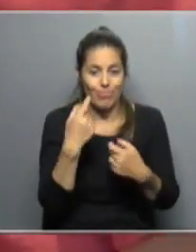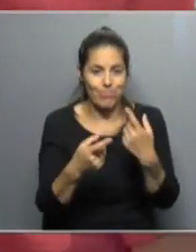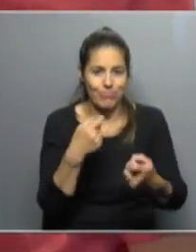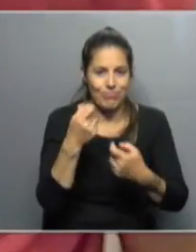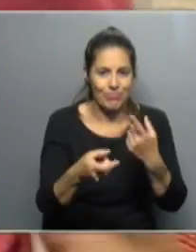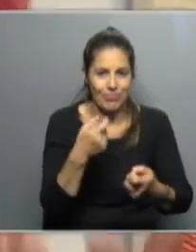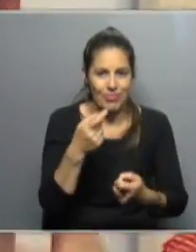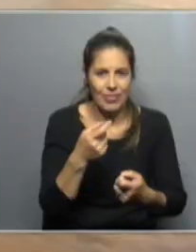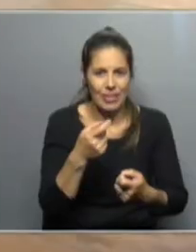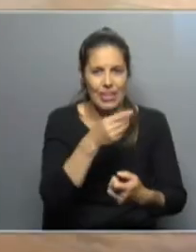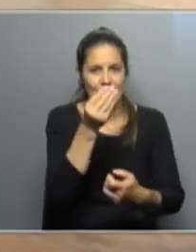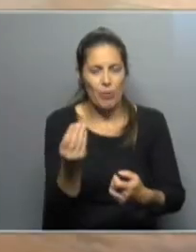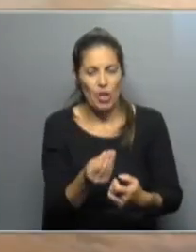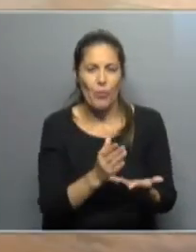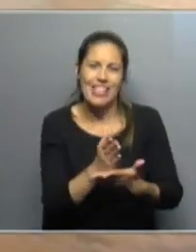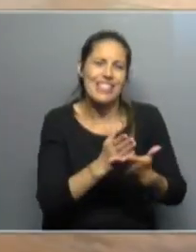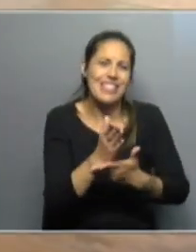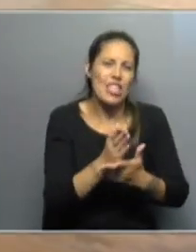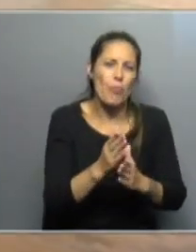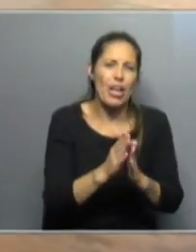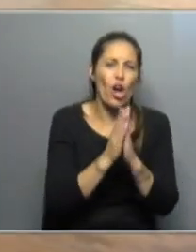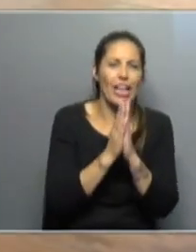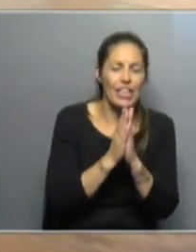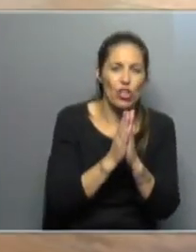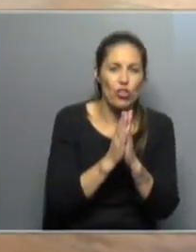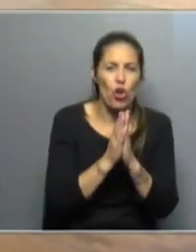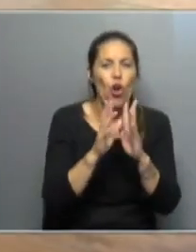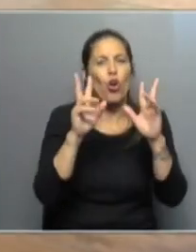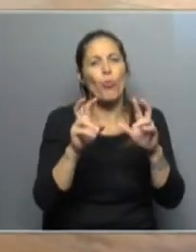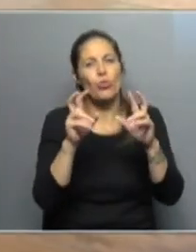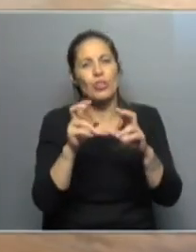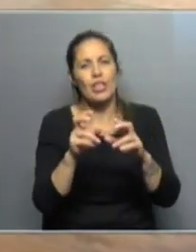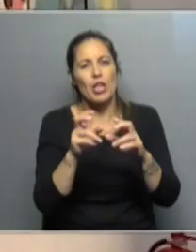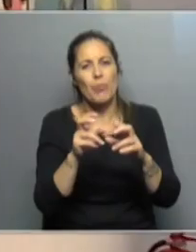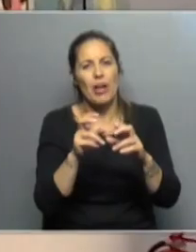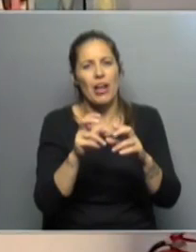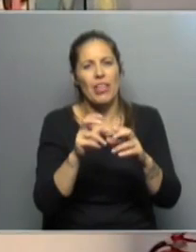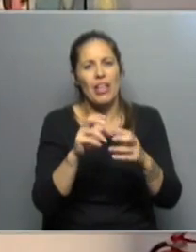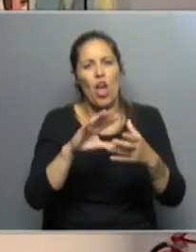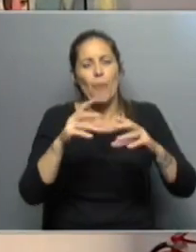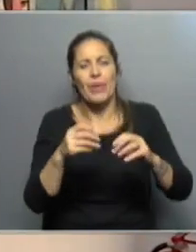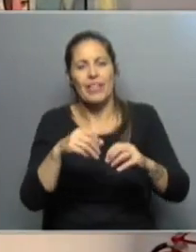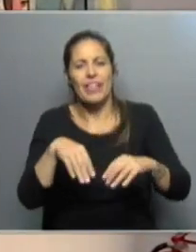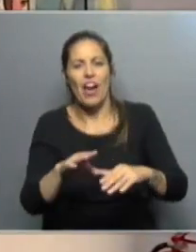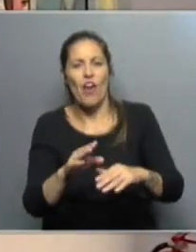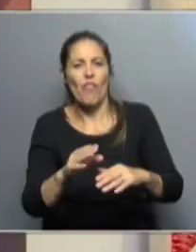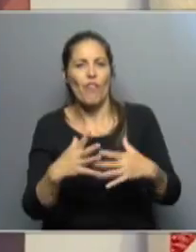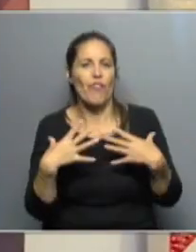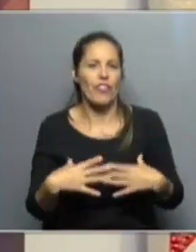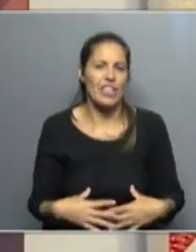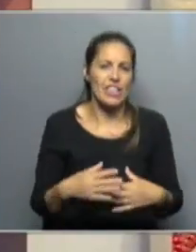mi obra siempre está lo religioso en una cuestión como de lo metafísico, una